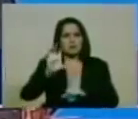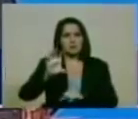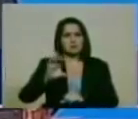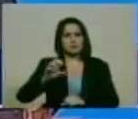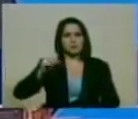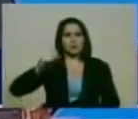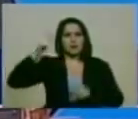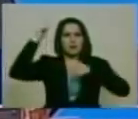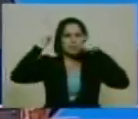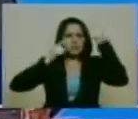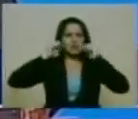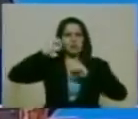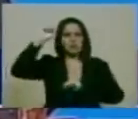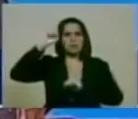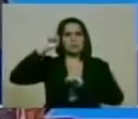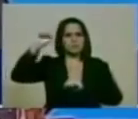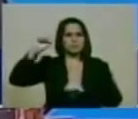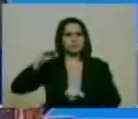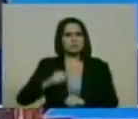¡Chávez vive y vive!